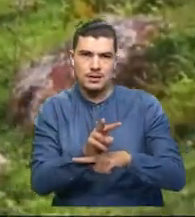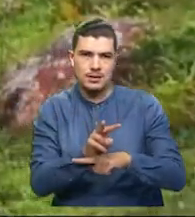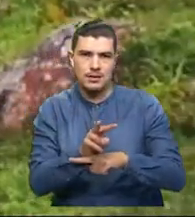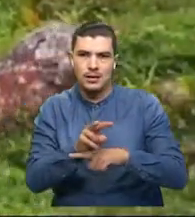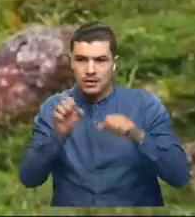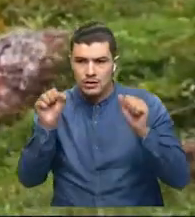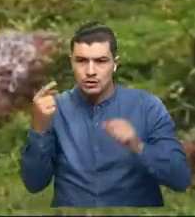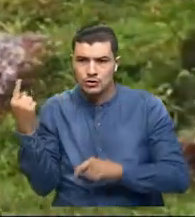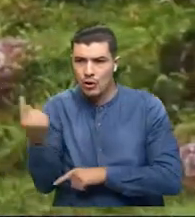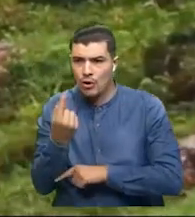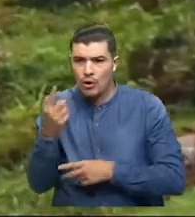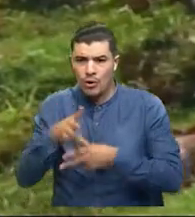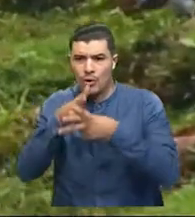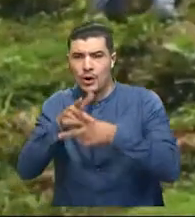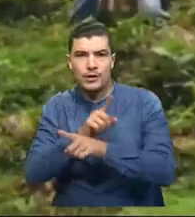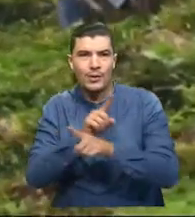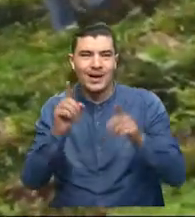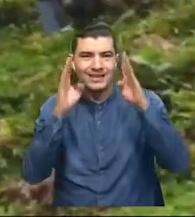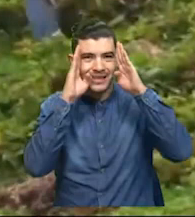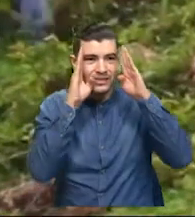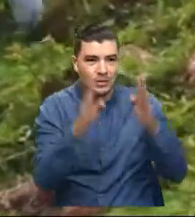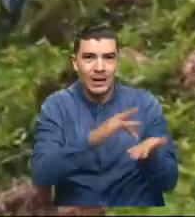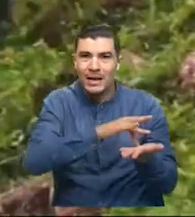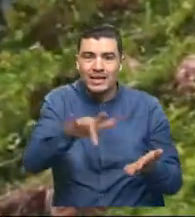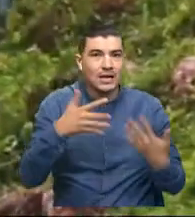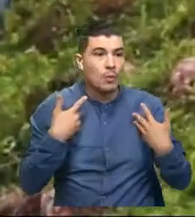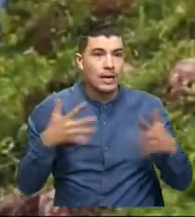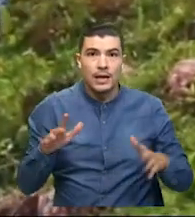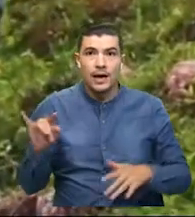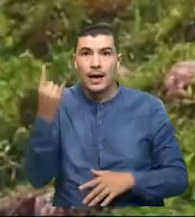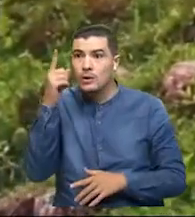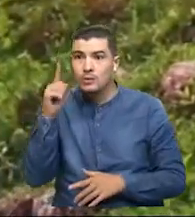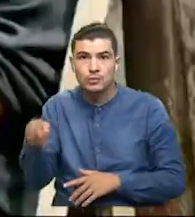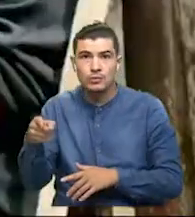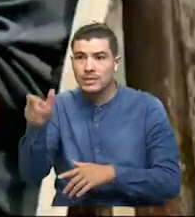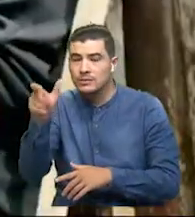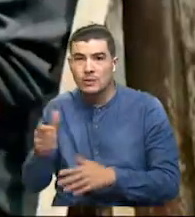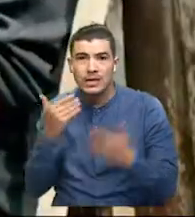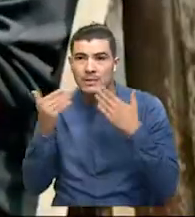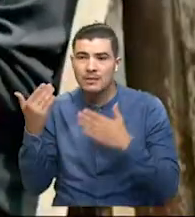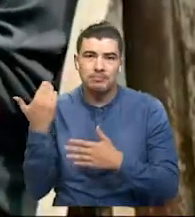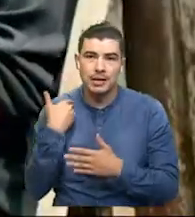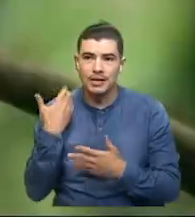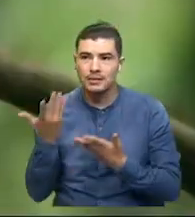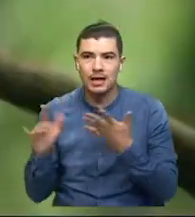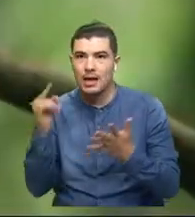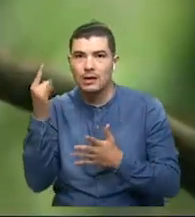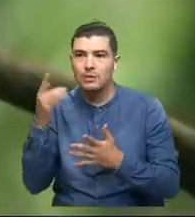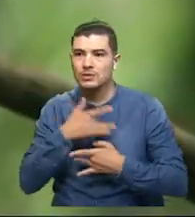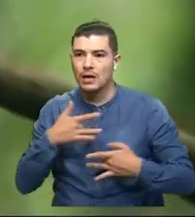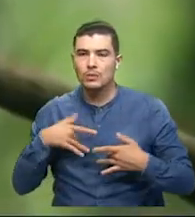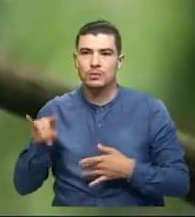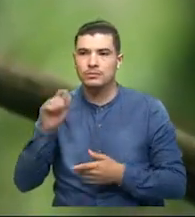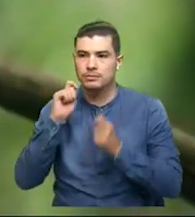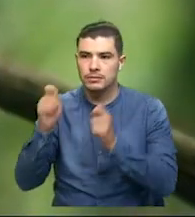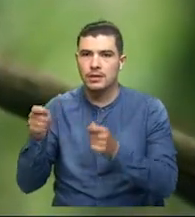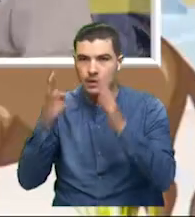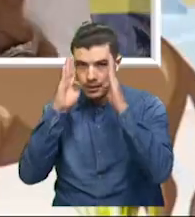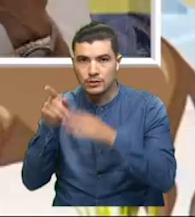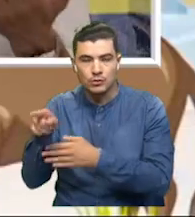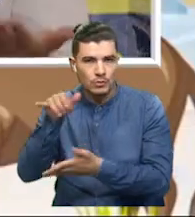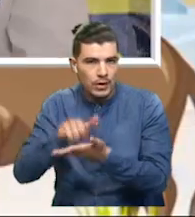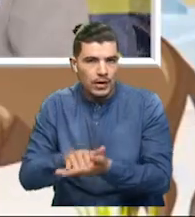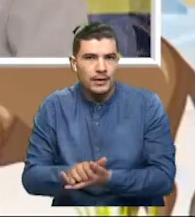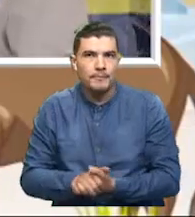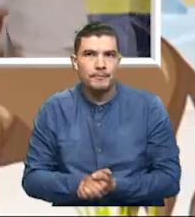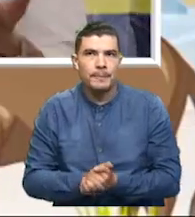solamente por seguridad, sino por atención de emergencias, que tengan también que presentarse como responsabilidad y como consecuencia de